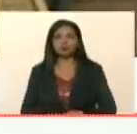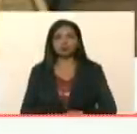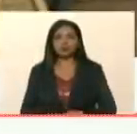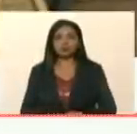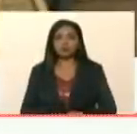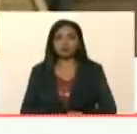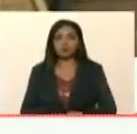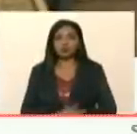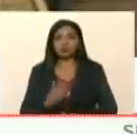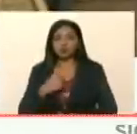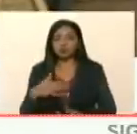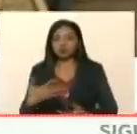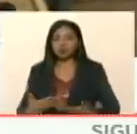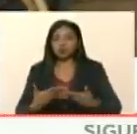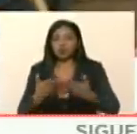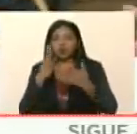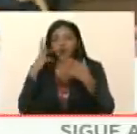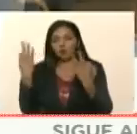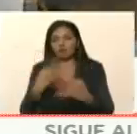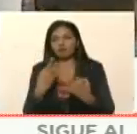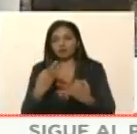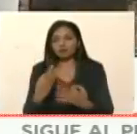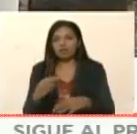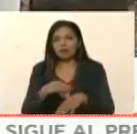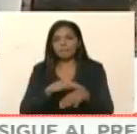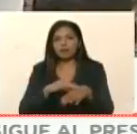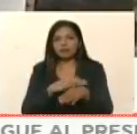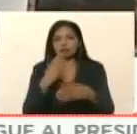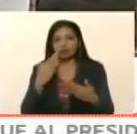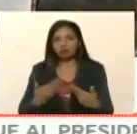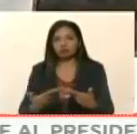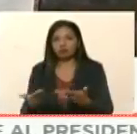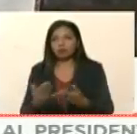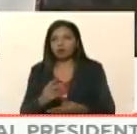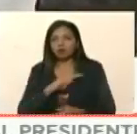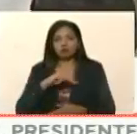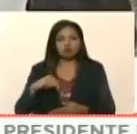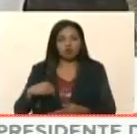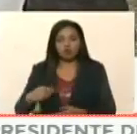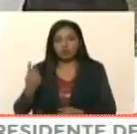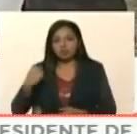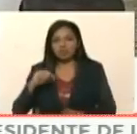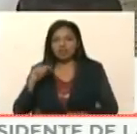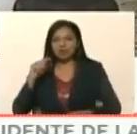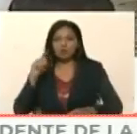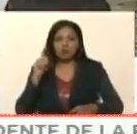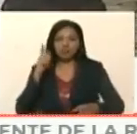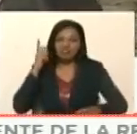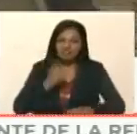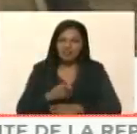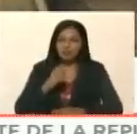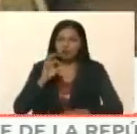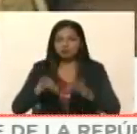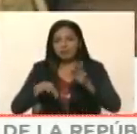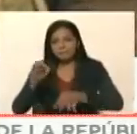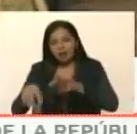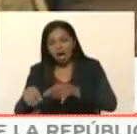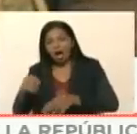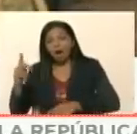Se lo entrego oficialmente, tome, ministro. Tenemos que sembrar y producir.